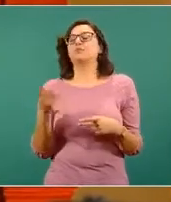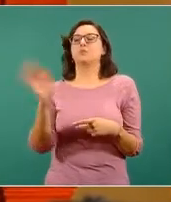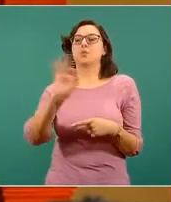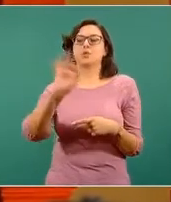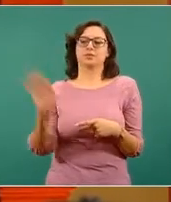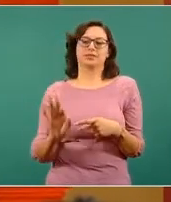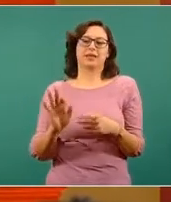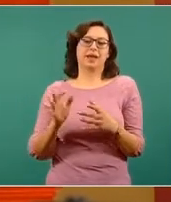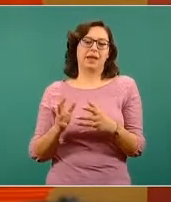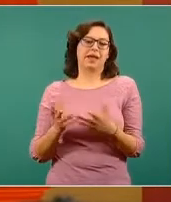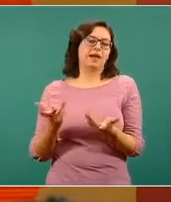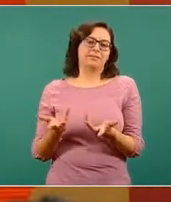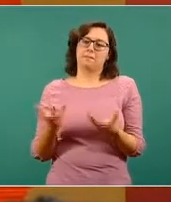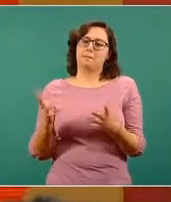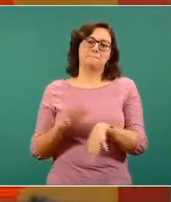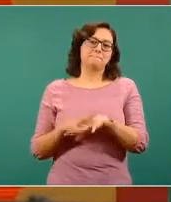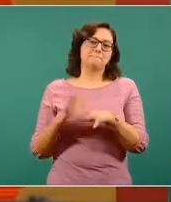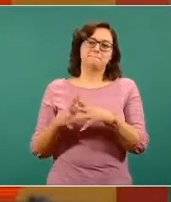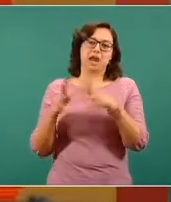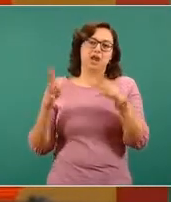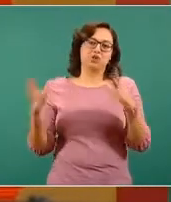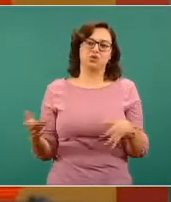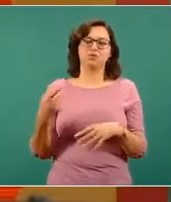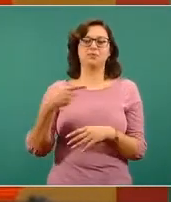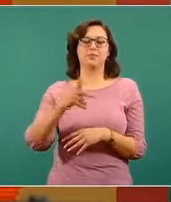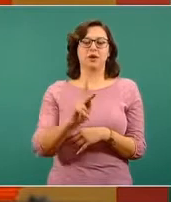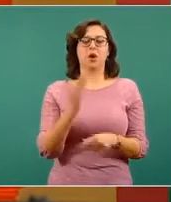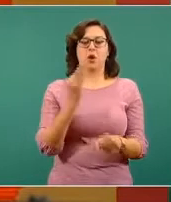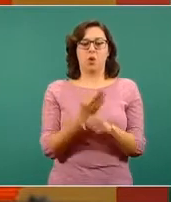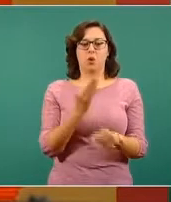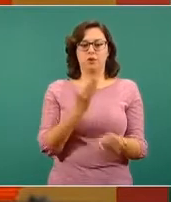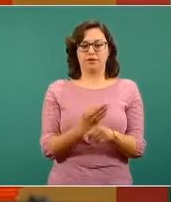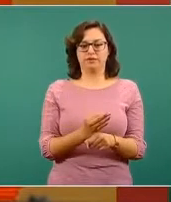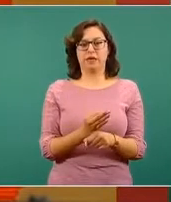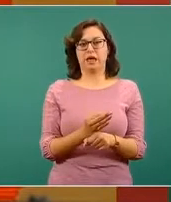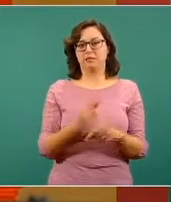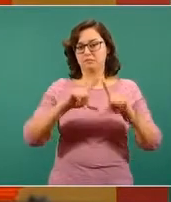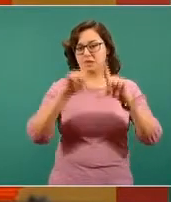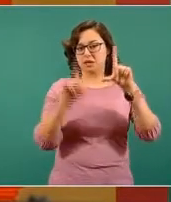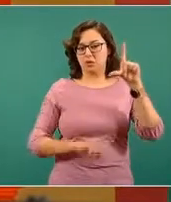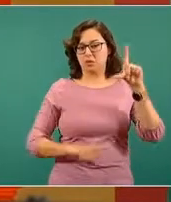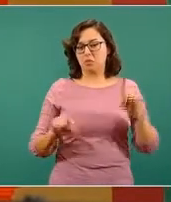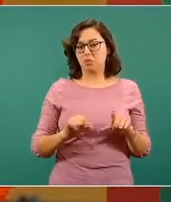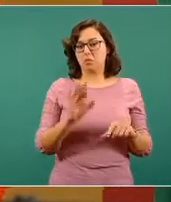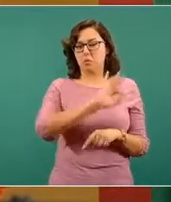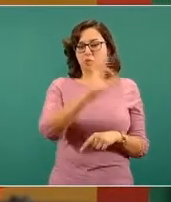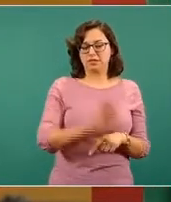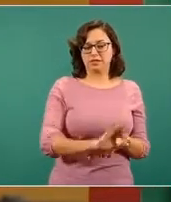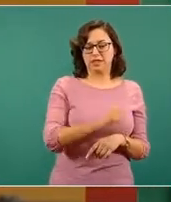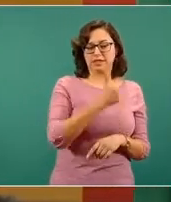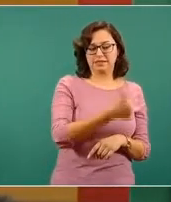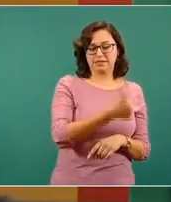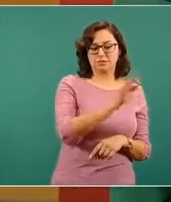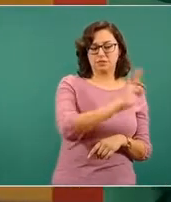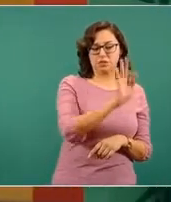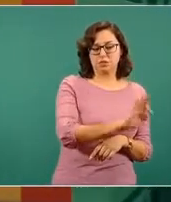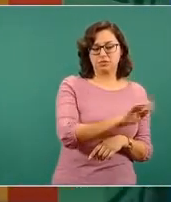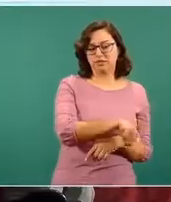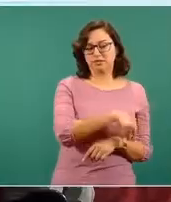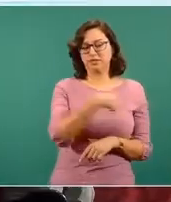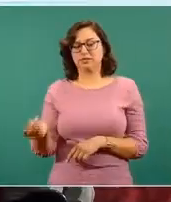mucho mayor de cobertura. Nosotros estamos ahorita arriba del 6.2%, Chile está por arriba